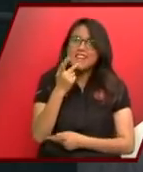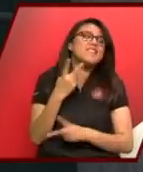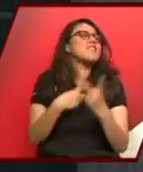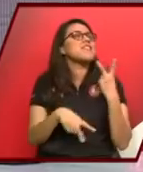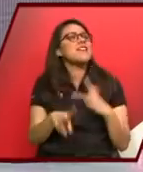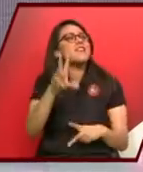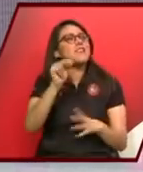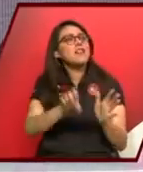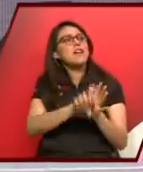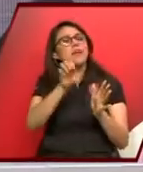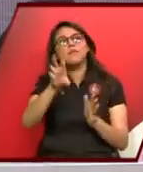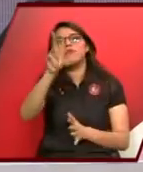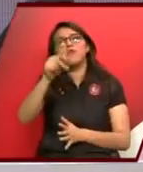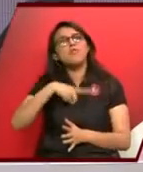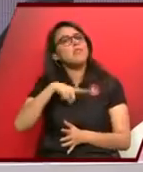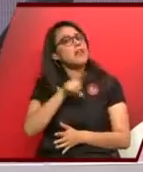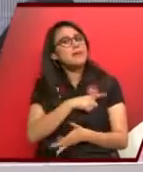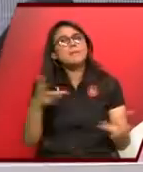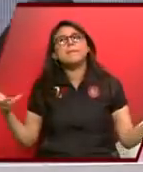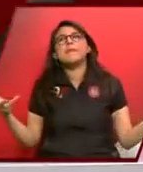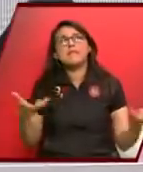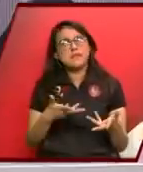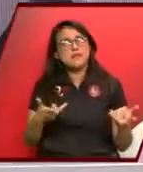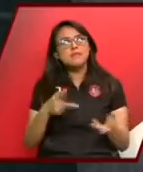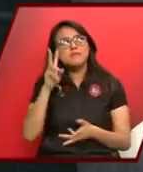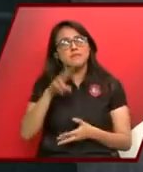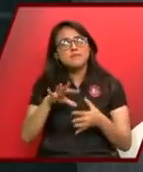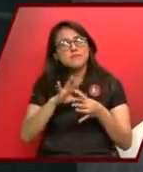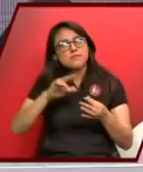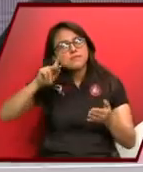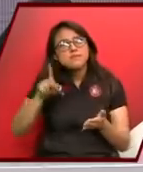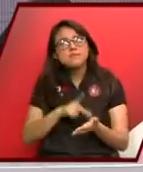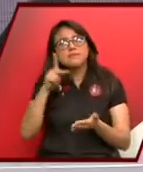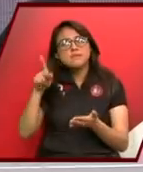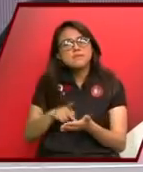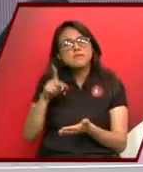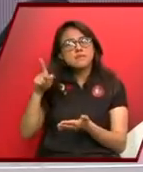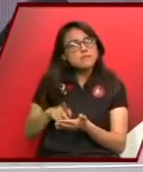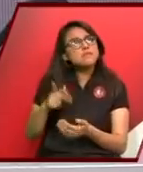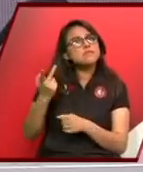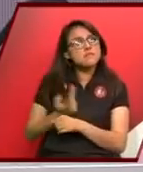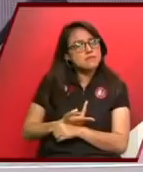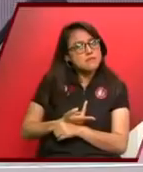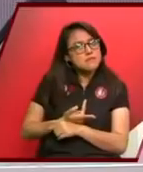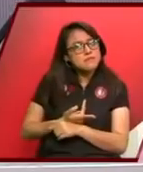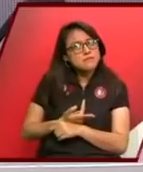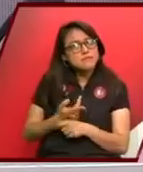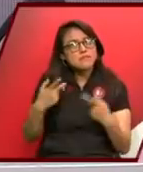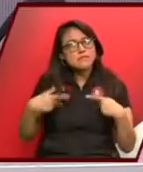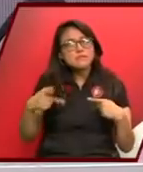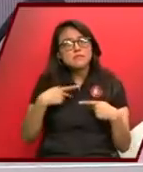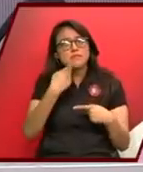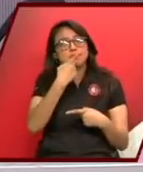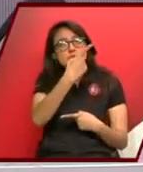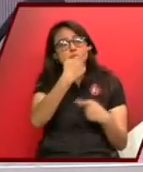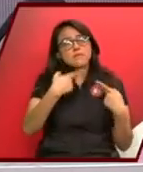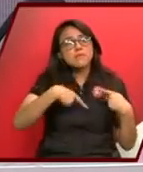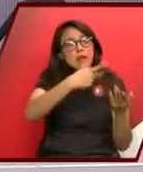No, estamos ejemplificando lo que no tienes que hacer. Ah, ok. Y lo acabo de explicar y vuelves a caer. Los que te dan un